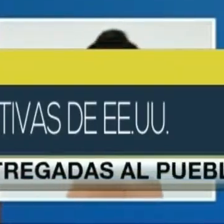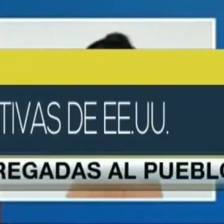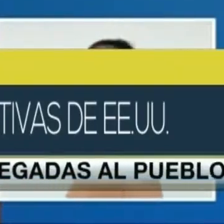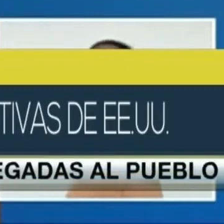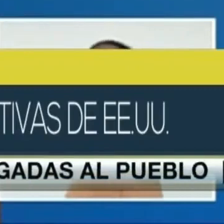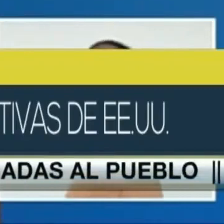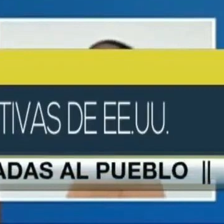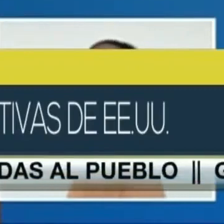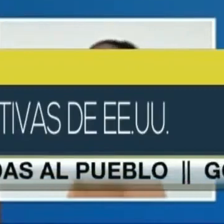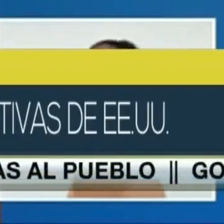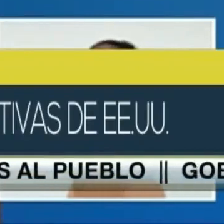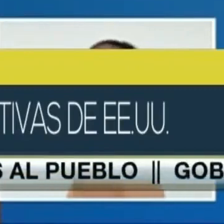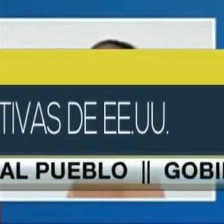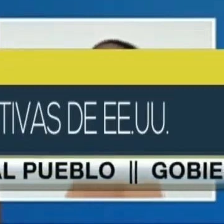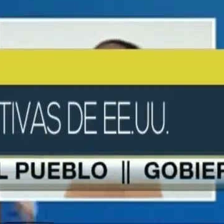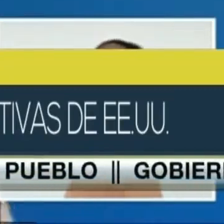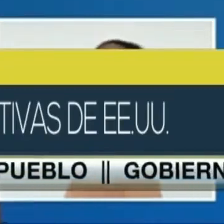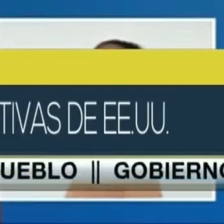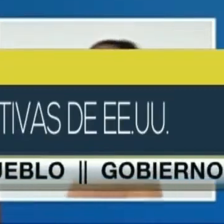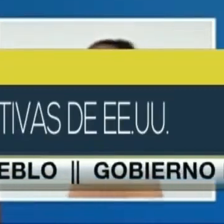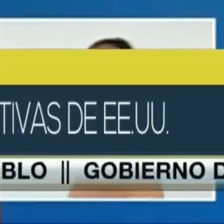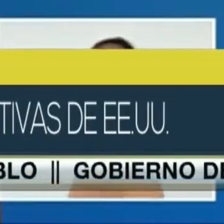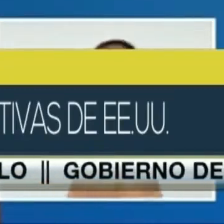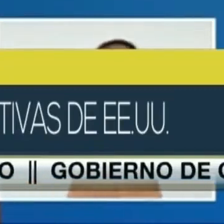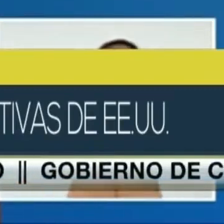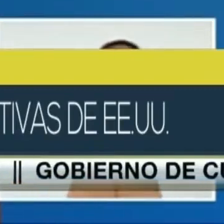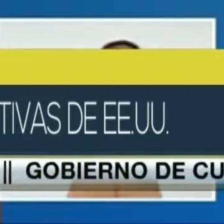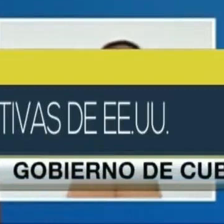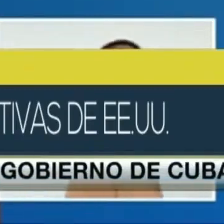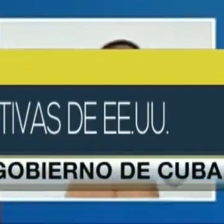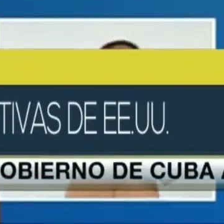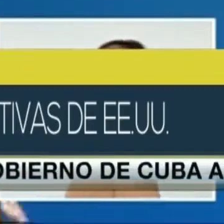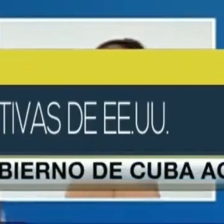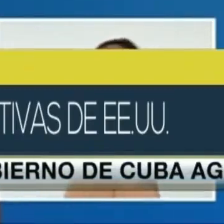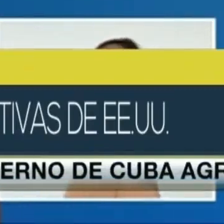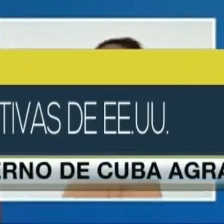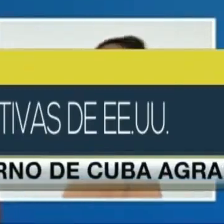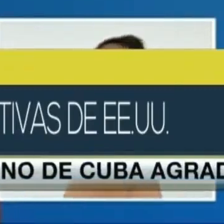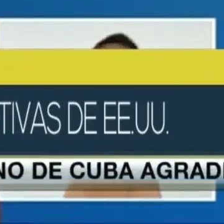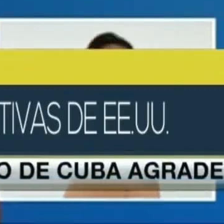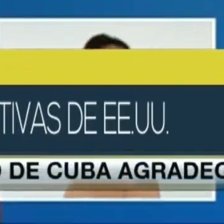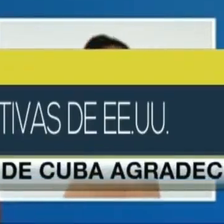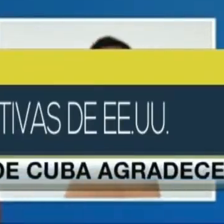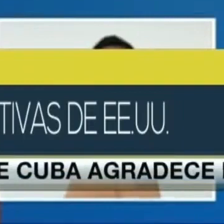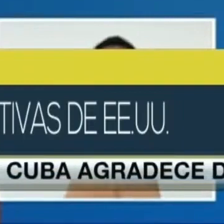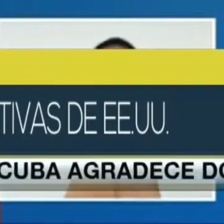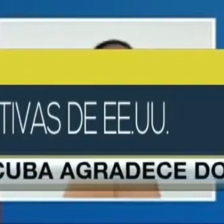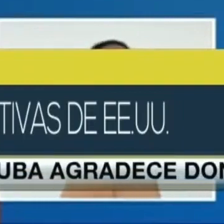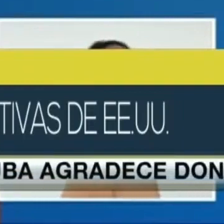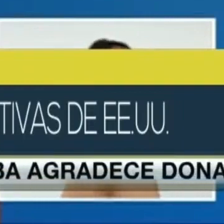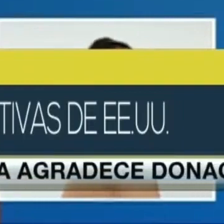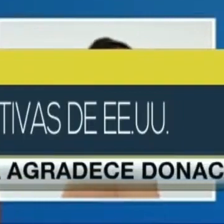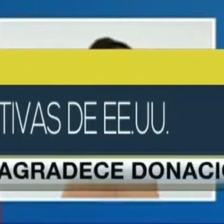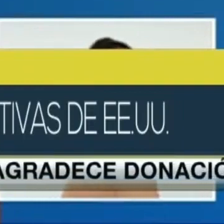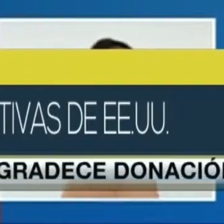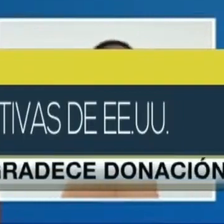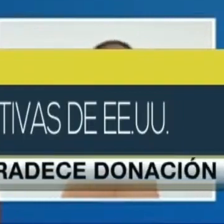o están sujetos a procesos de investigación.